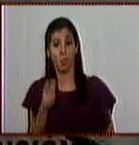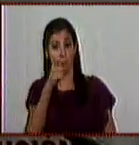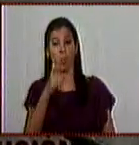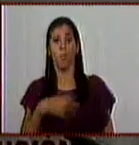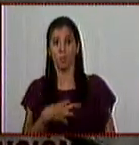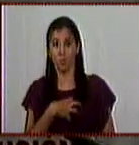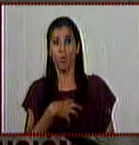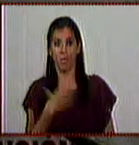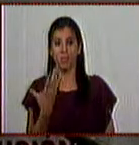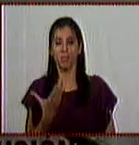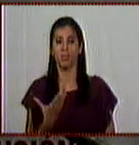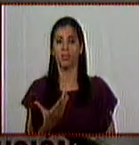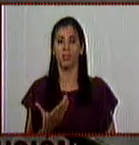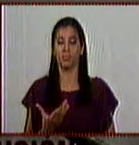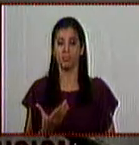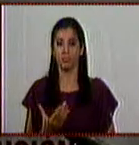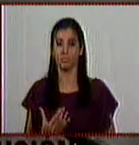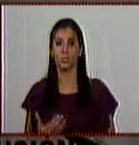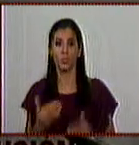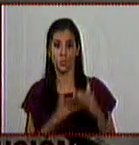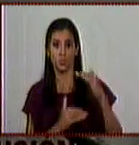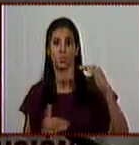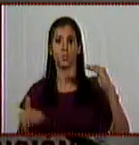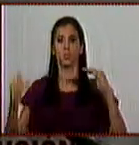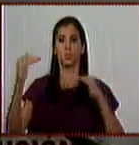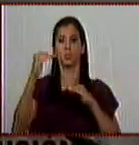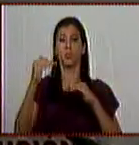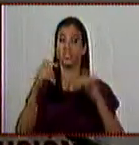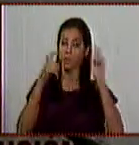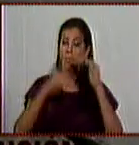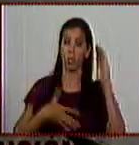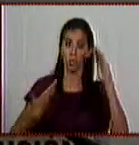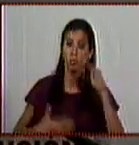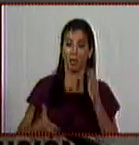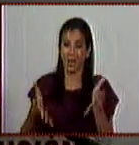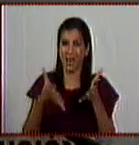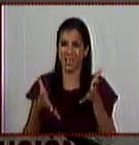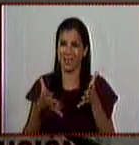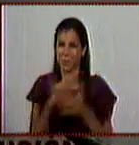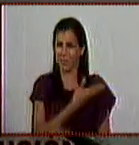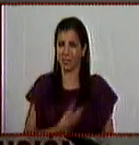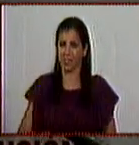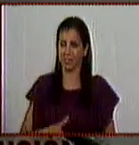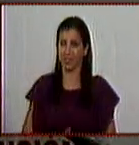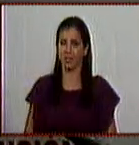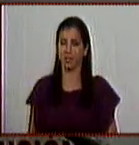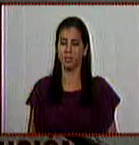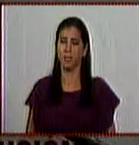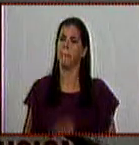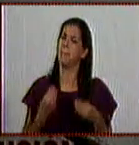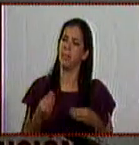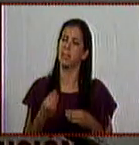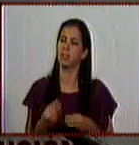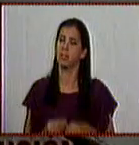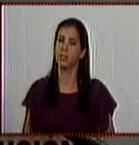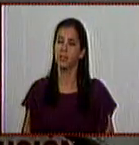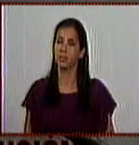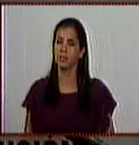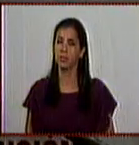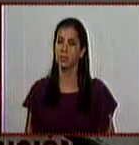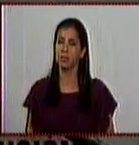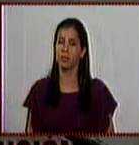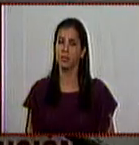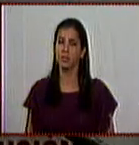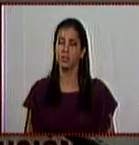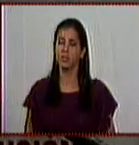permitió lograr posicionarse en el gobierno pero la posicionarse en el gobierno para el bloque popular